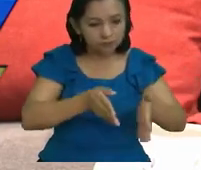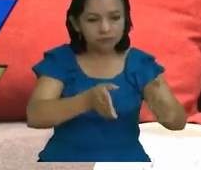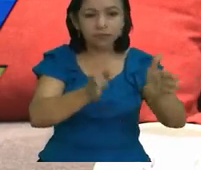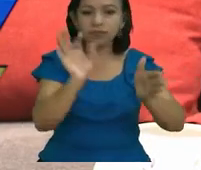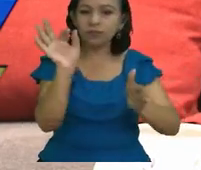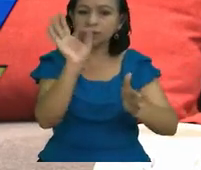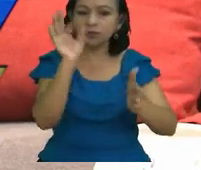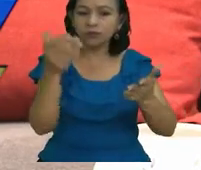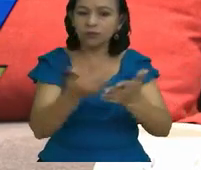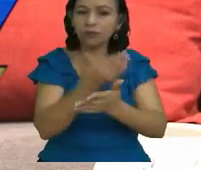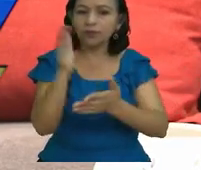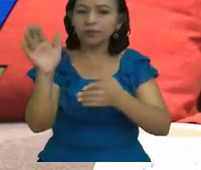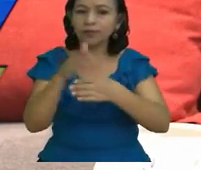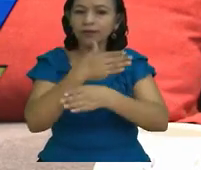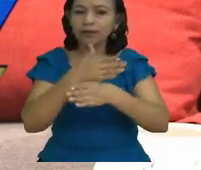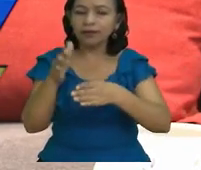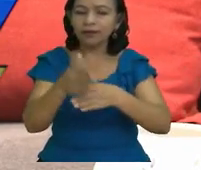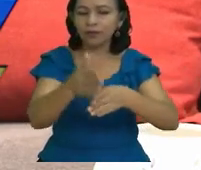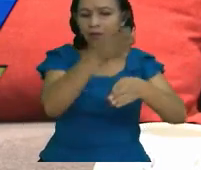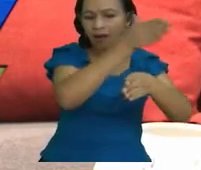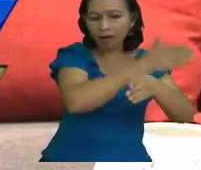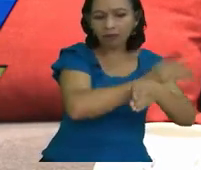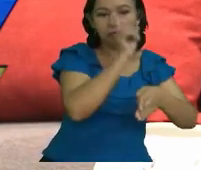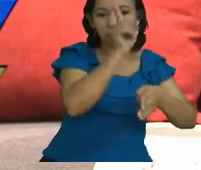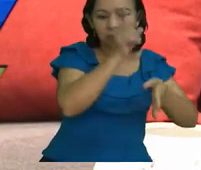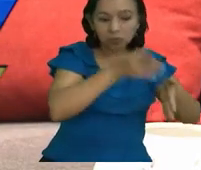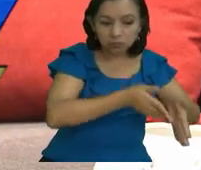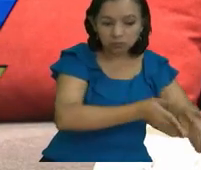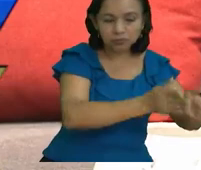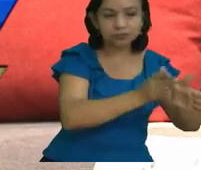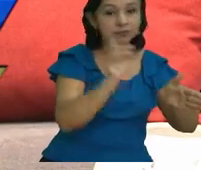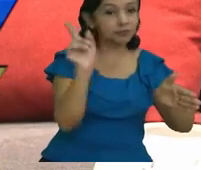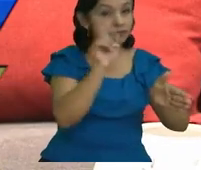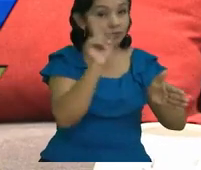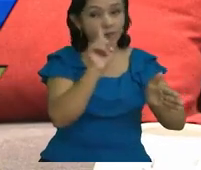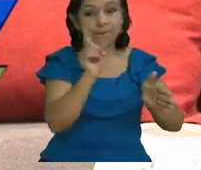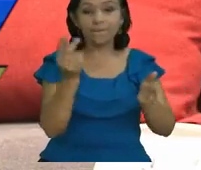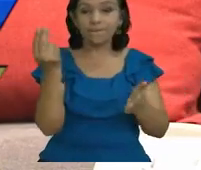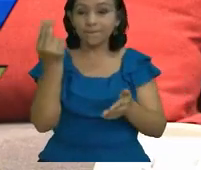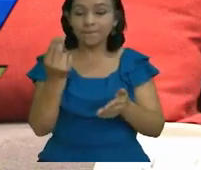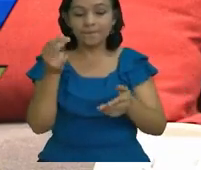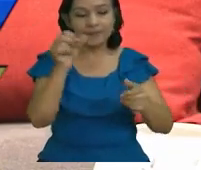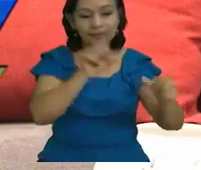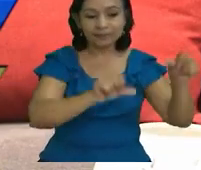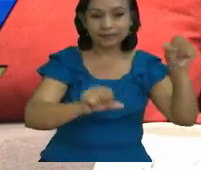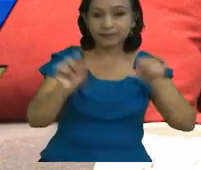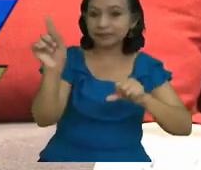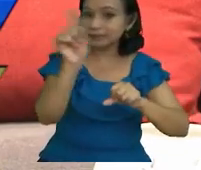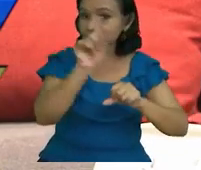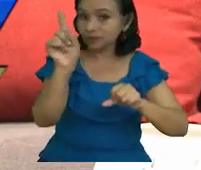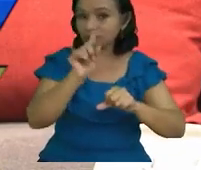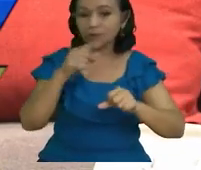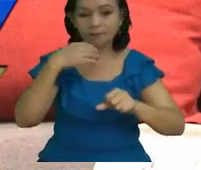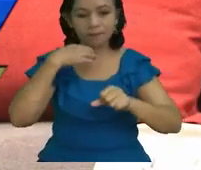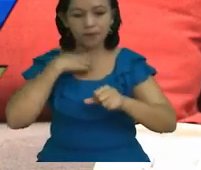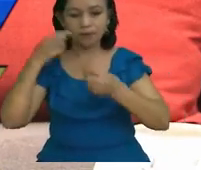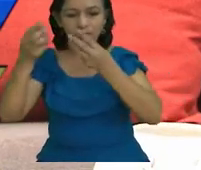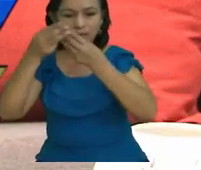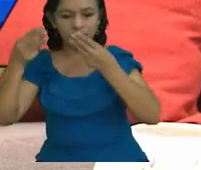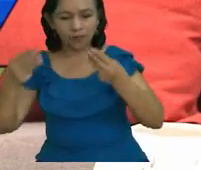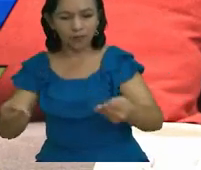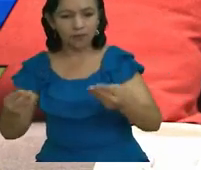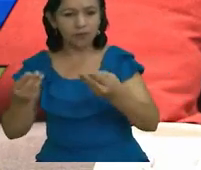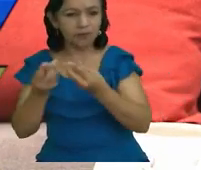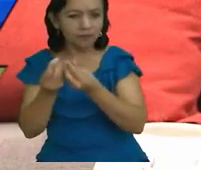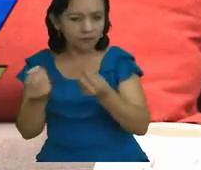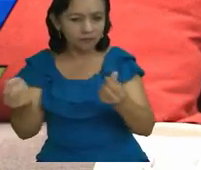una práctica diferente a la tradicional. El simple hecho de decir, ya no vamos a utilizar químicos, sino que vamos a utilizar